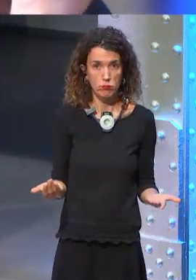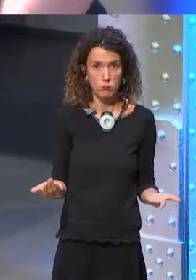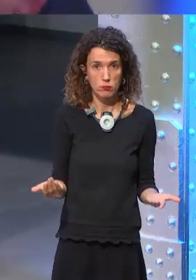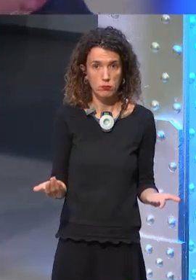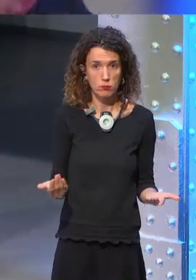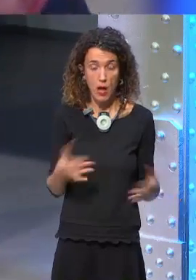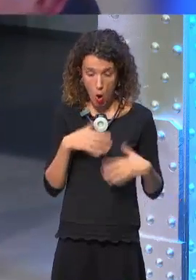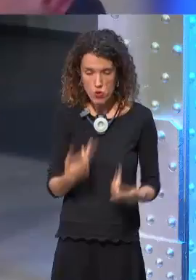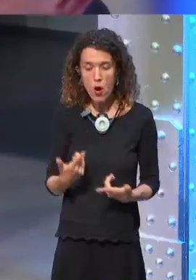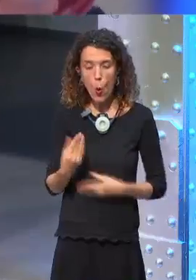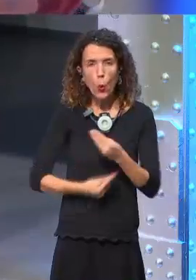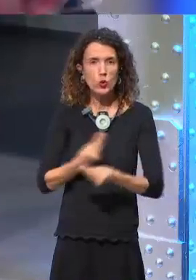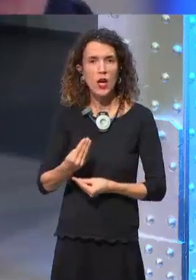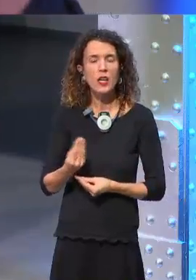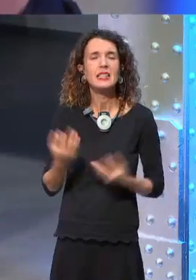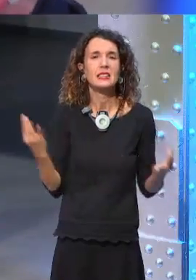aún hoy en día.